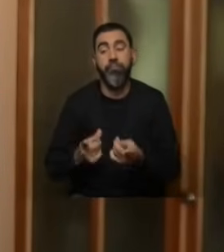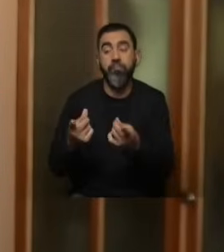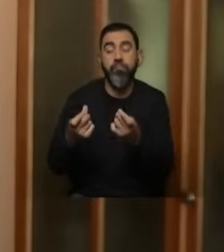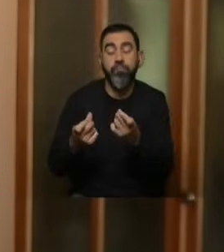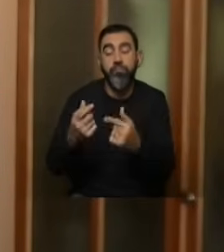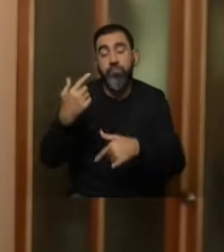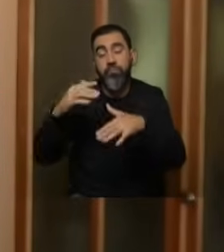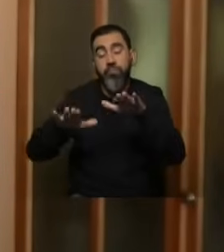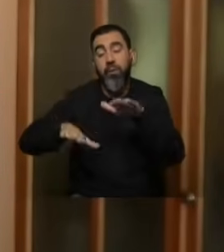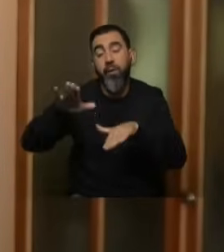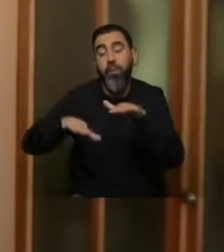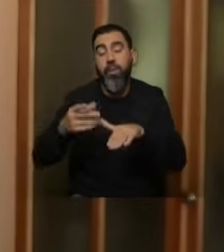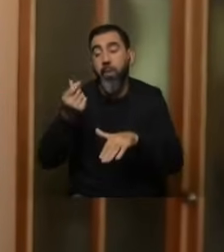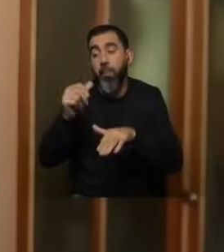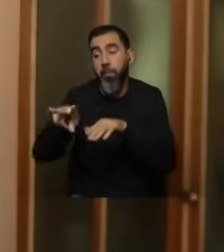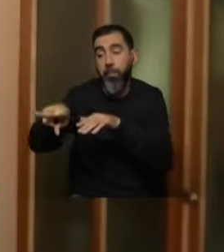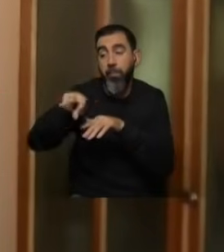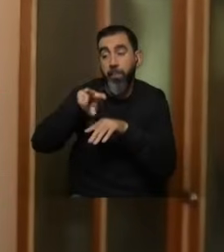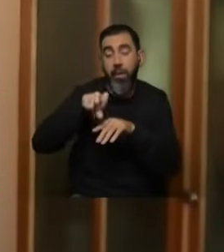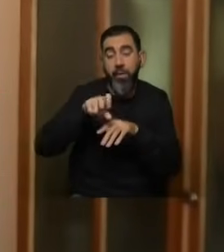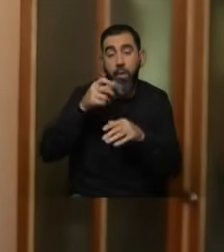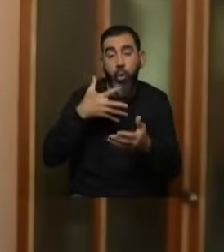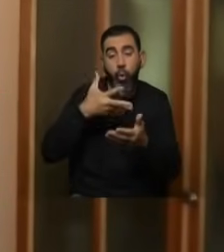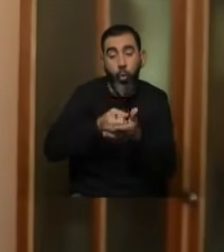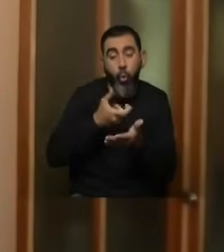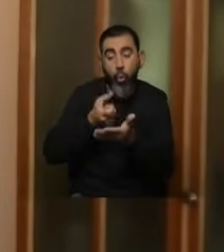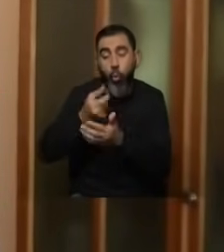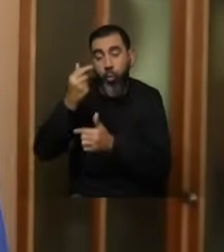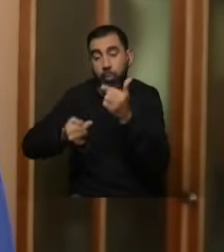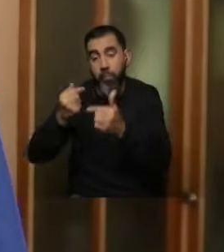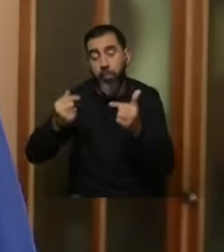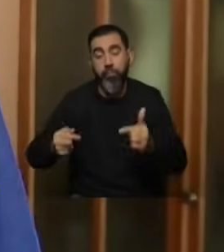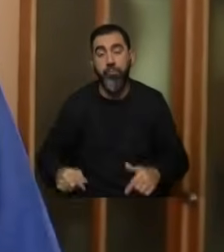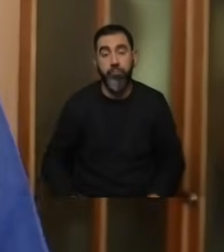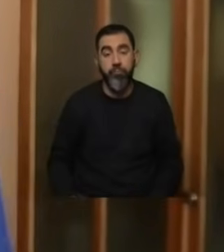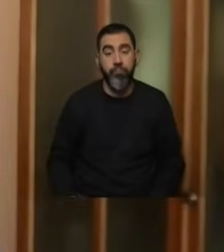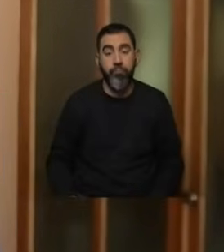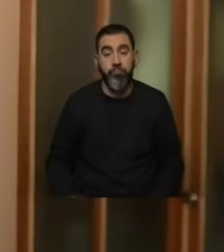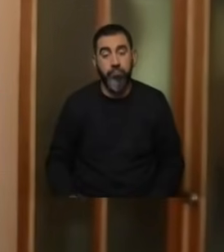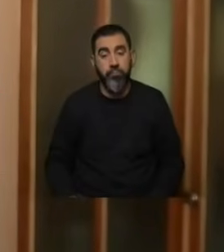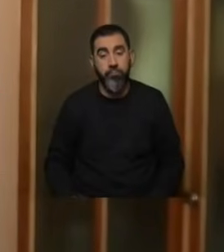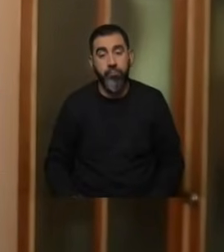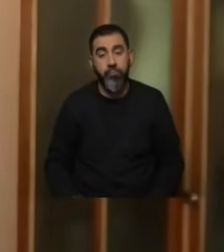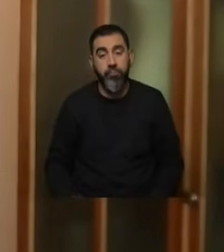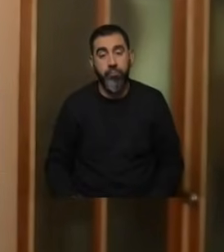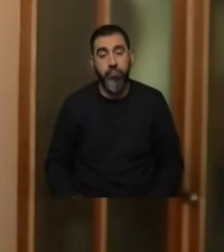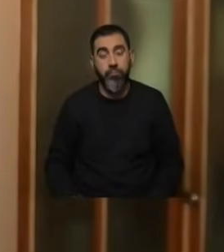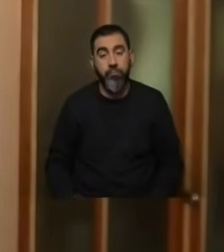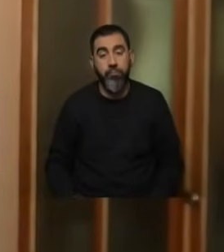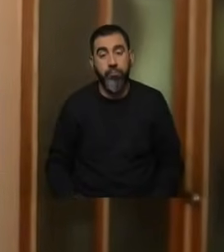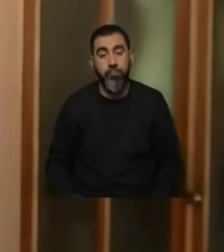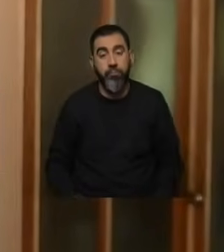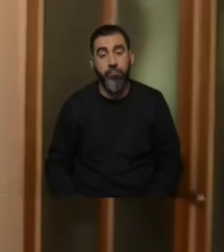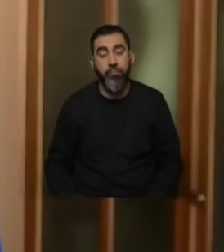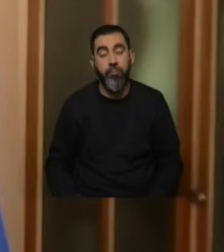irá a través del dinero recolectado comprando los insumos que va a distribuir después la intendencia